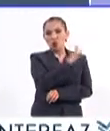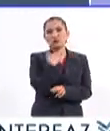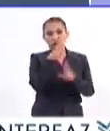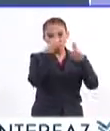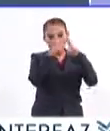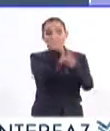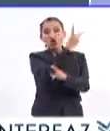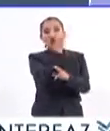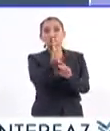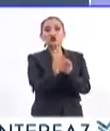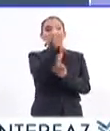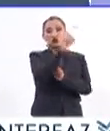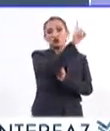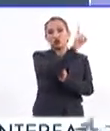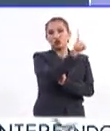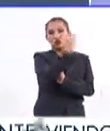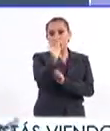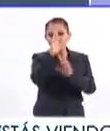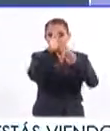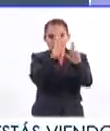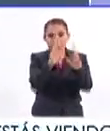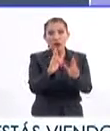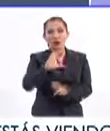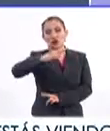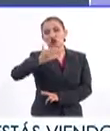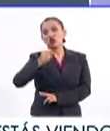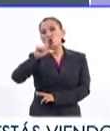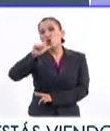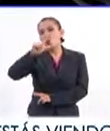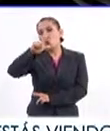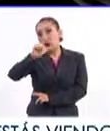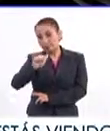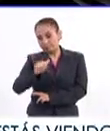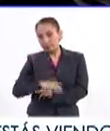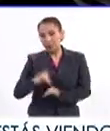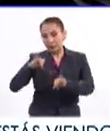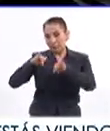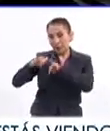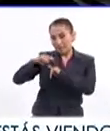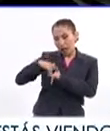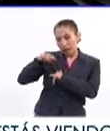rito a las dos deidades, ¿no? Y un culto. Cholula. Por ejemplo, en el mapa